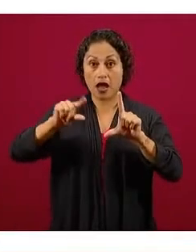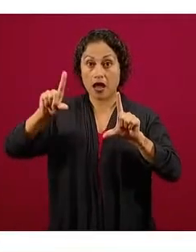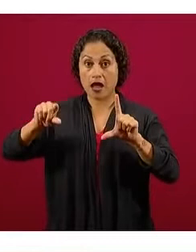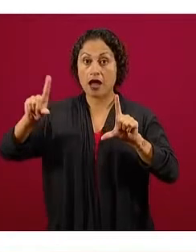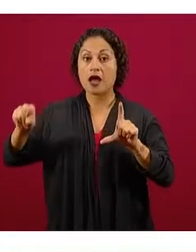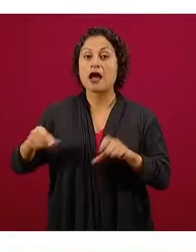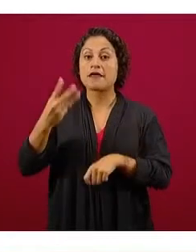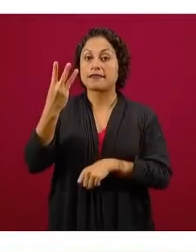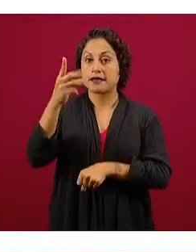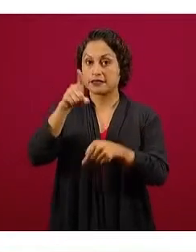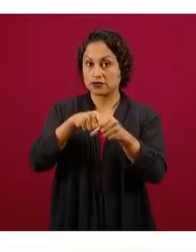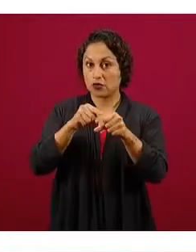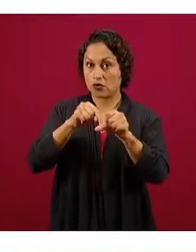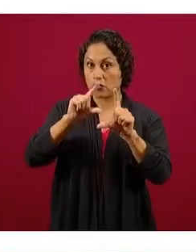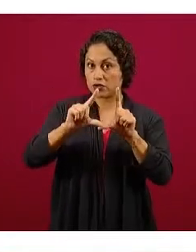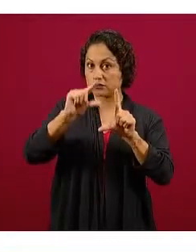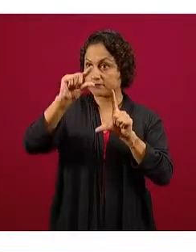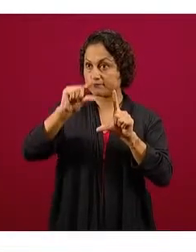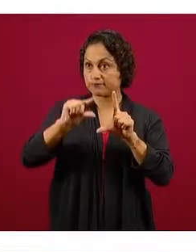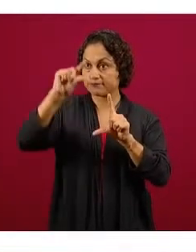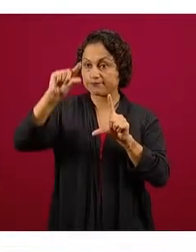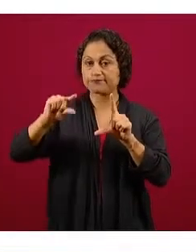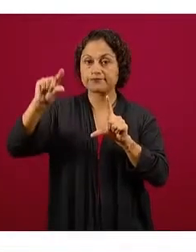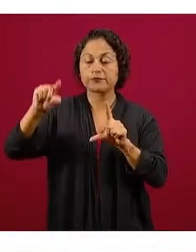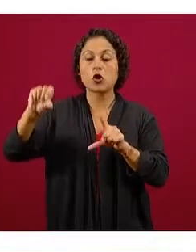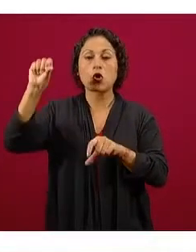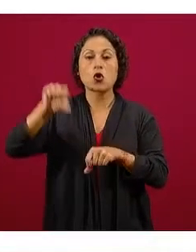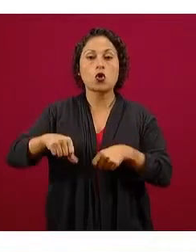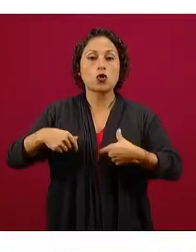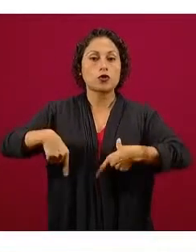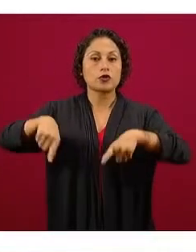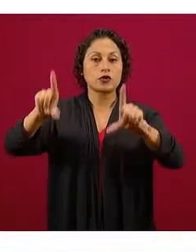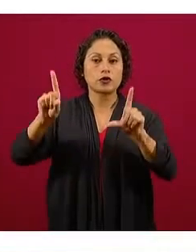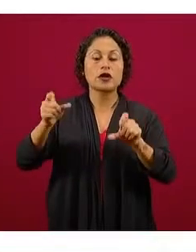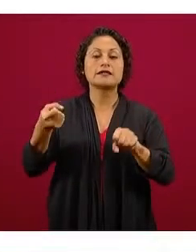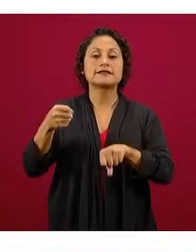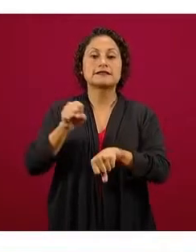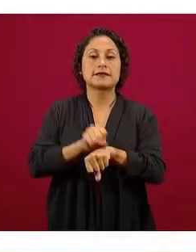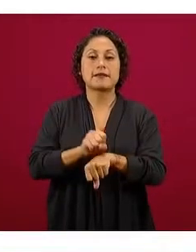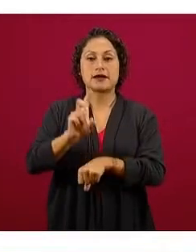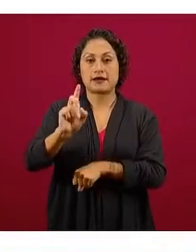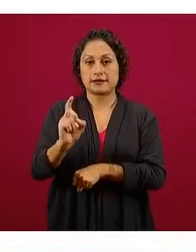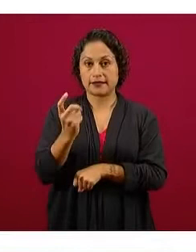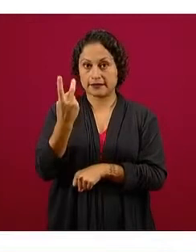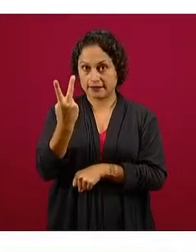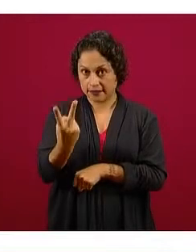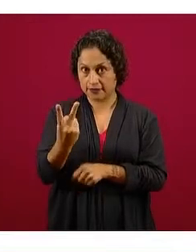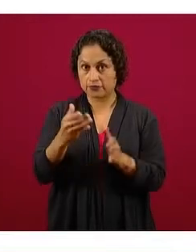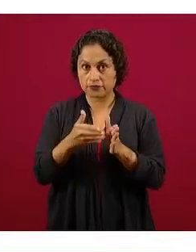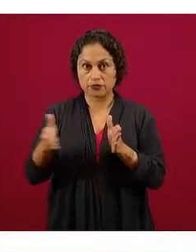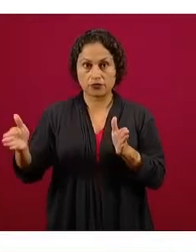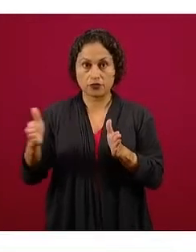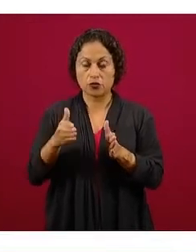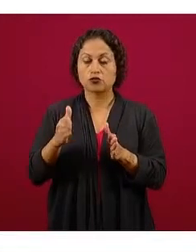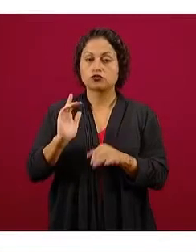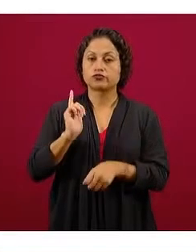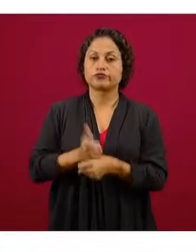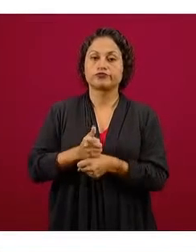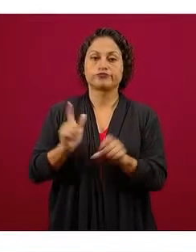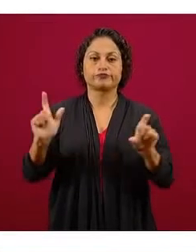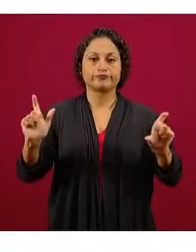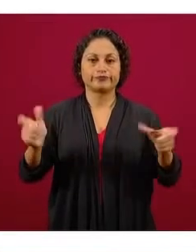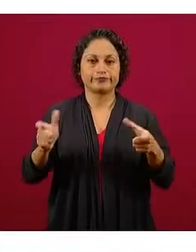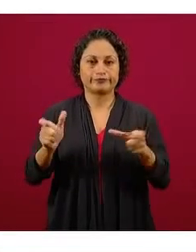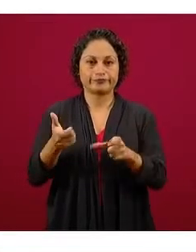colores, abrimos hoy la gráfica con la semana 32 con una reducción importante en relación a